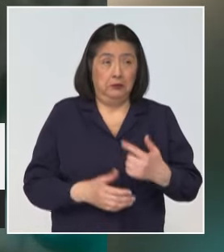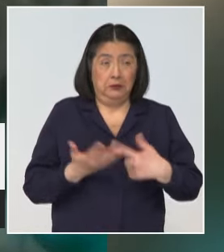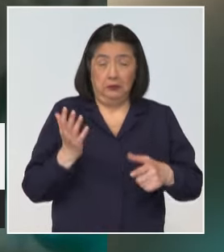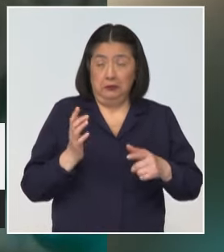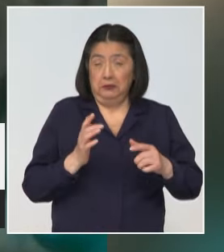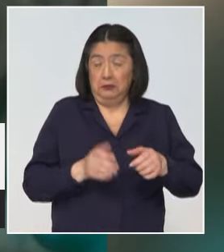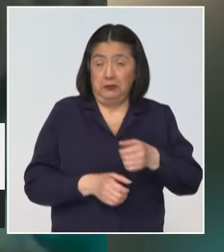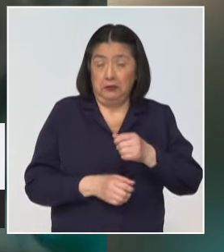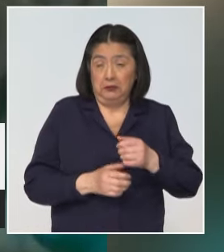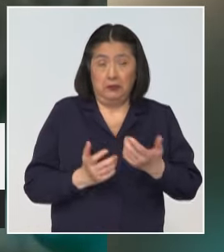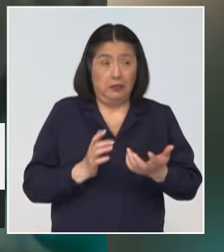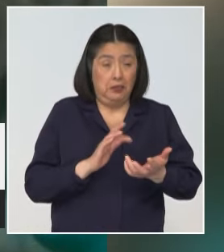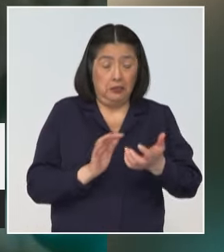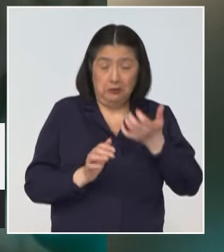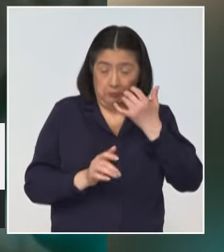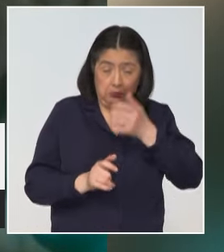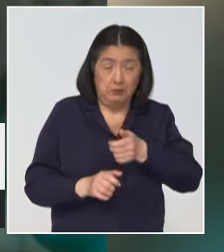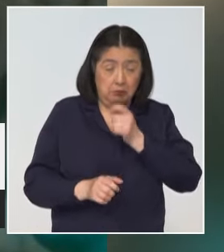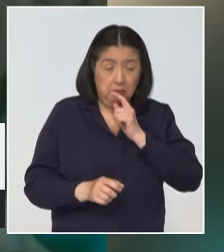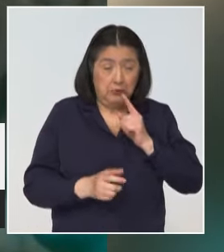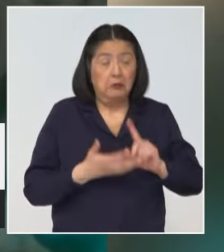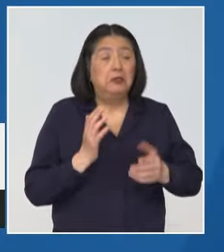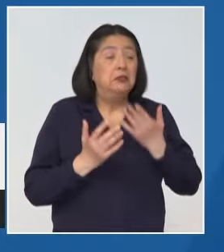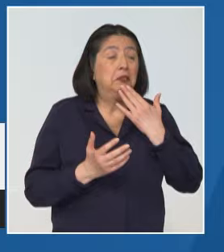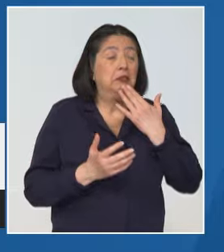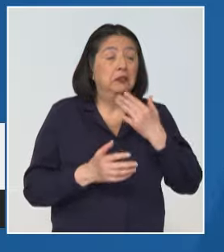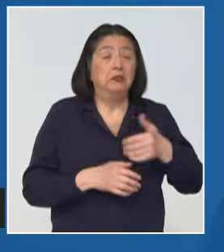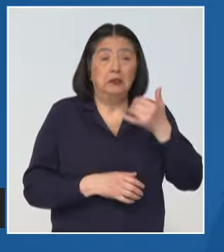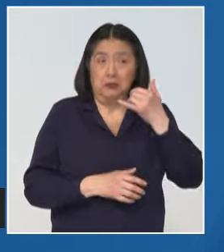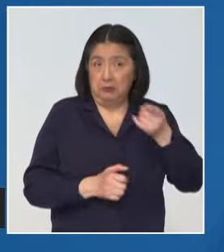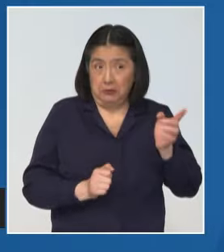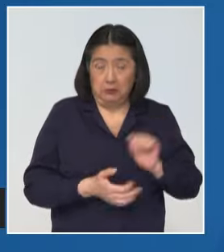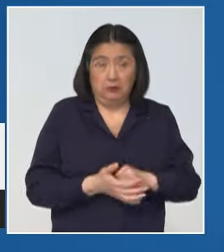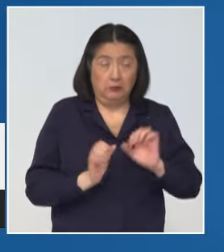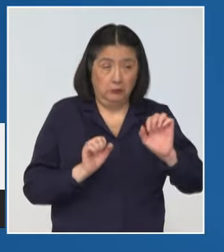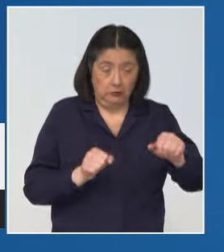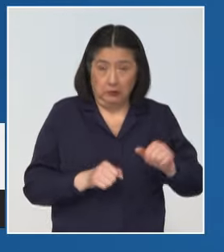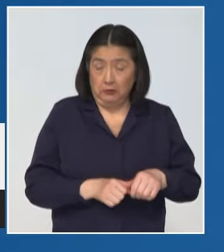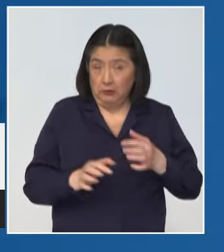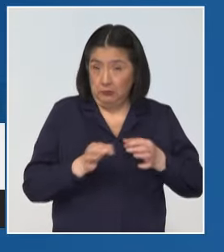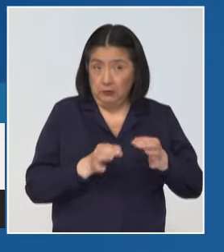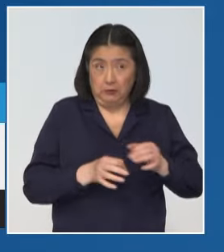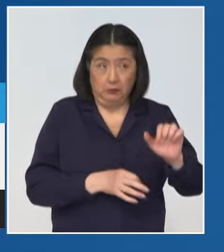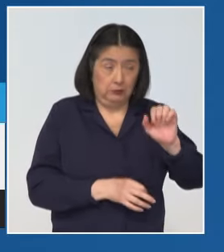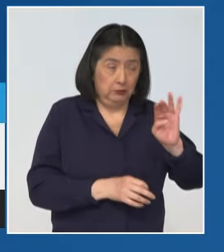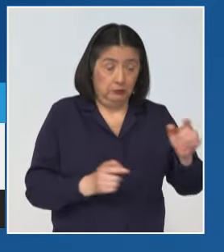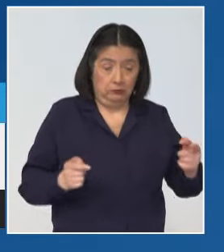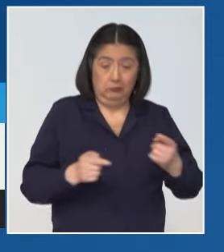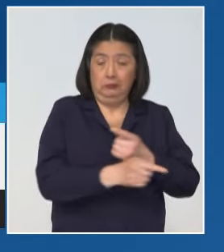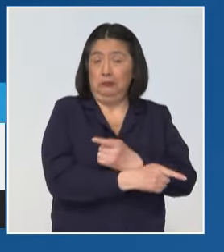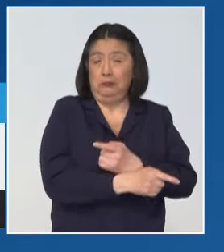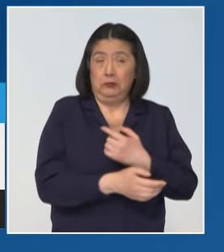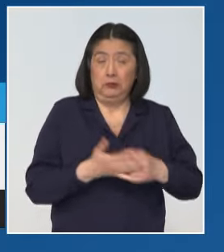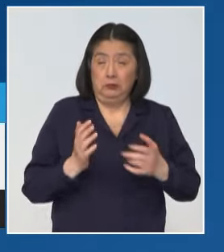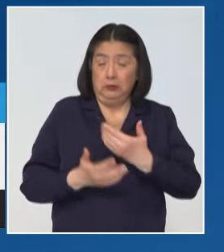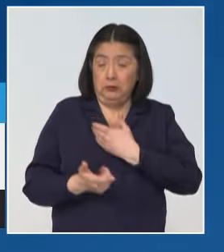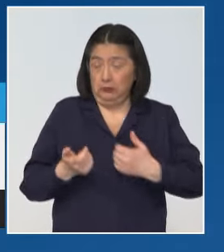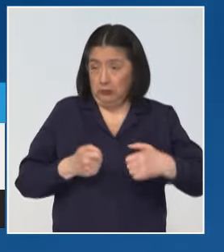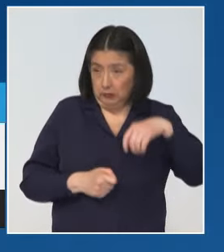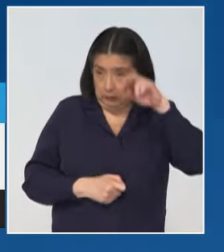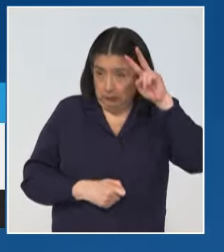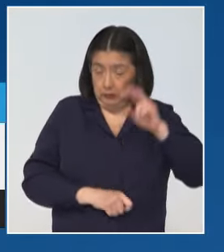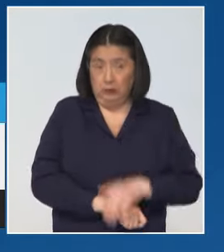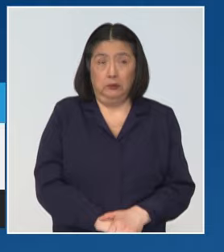La comunicación. Vamos a ver, que demuestre quién lo ha llamado. Lo señalado por Abel Valdivia se contradice con lo informado por el gobierno